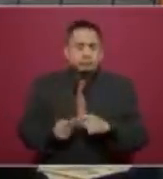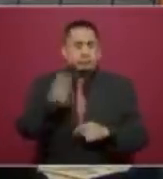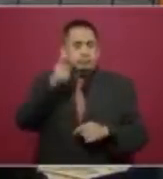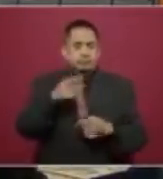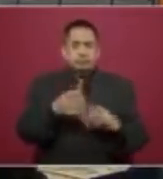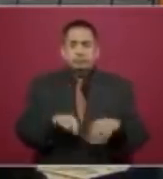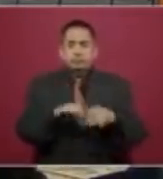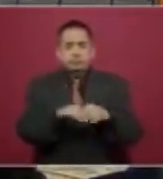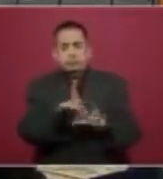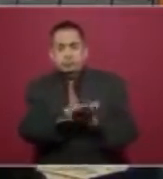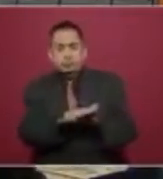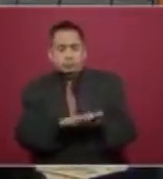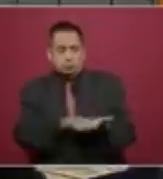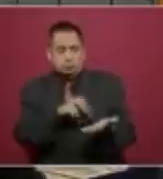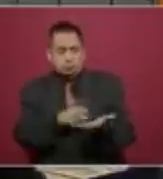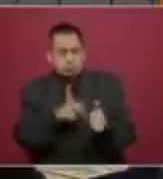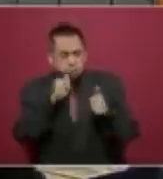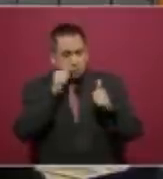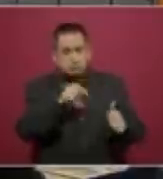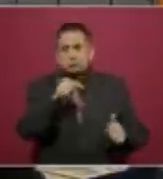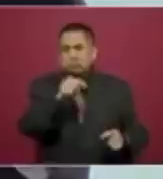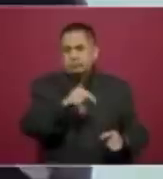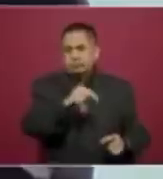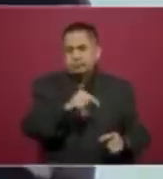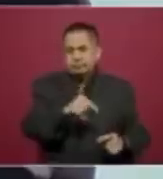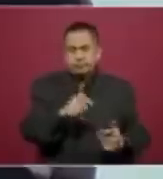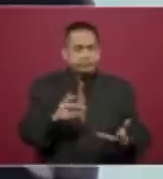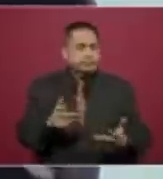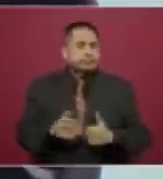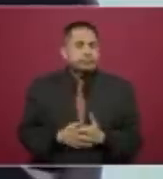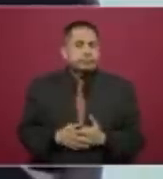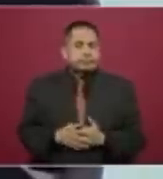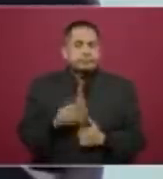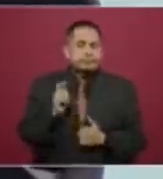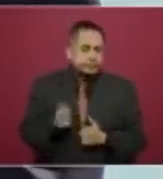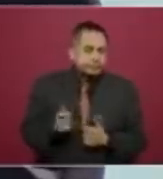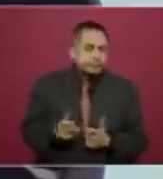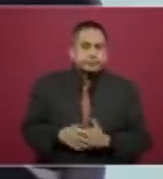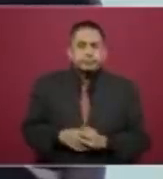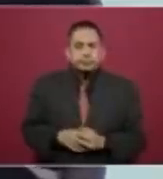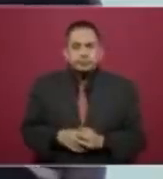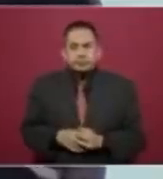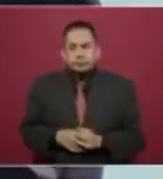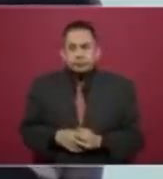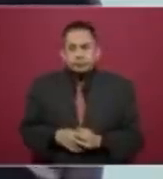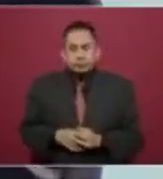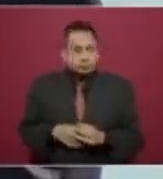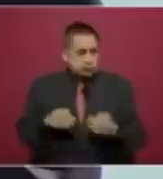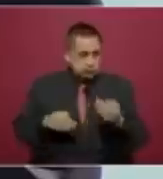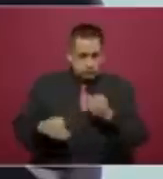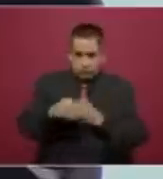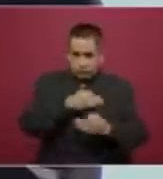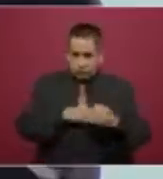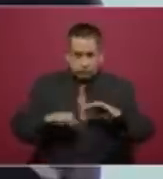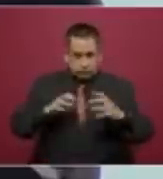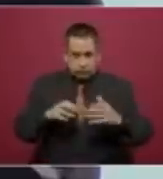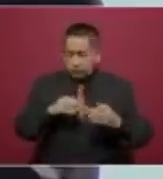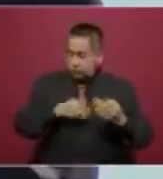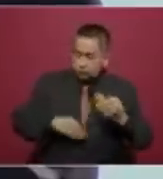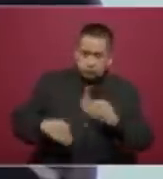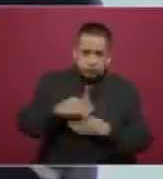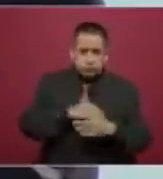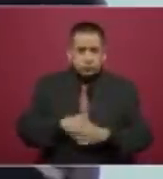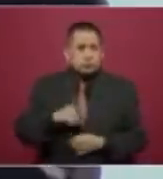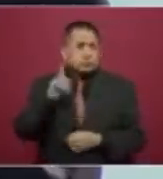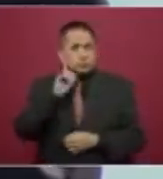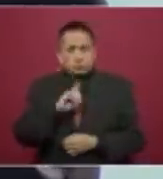humilde, porque sostenemos que a todos, mujeres